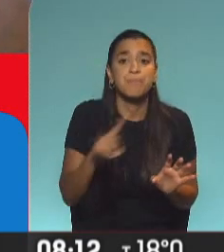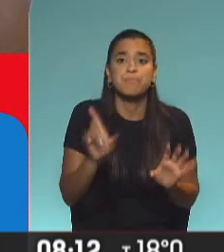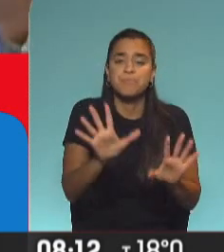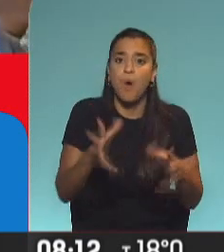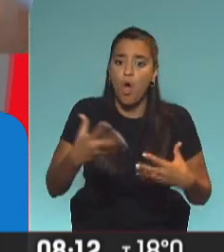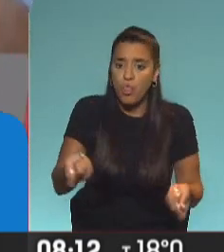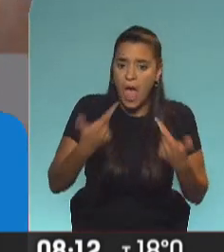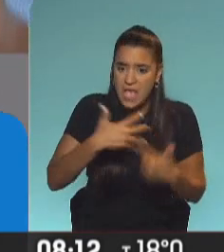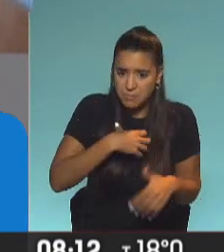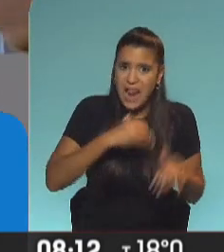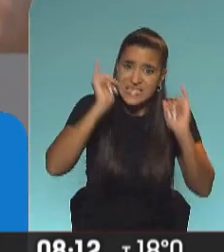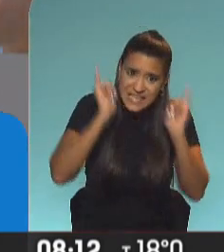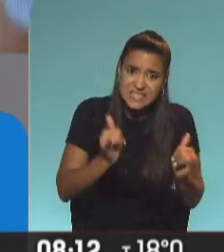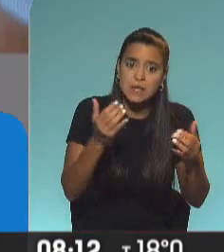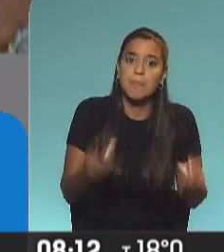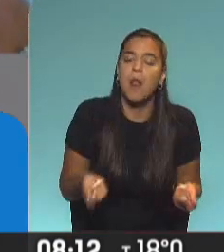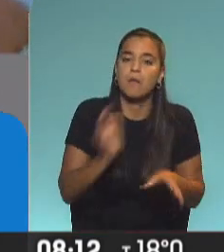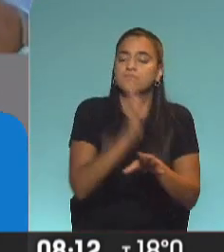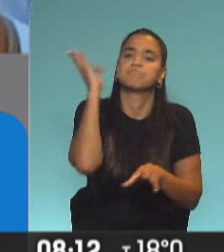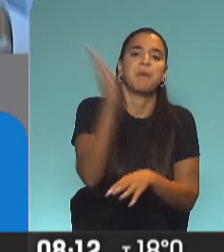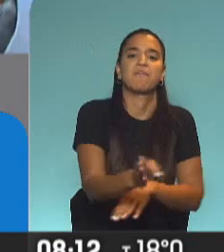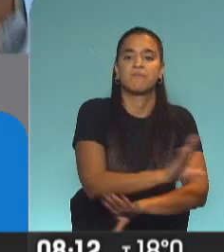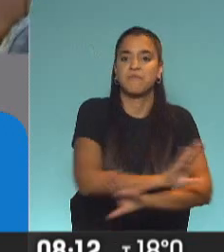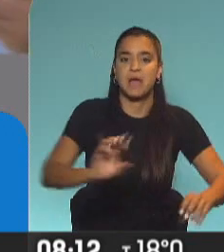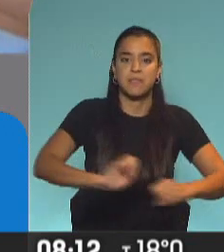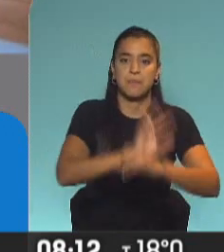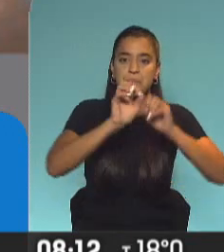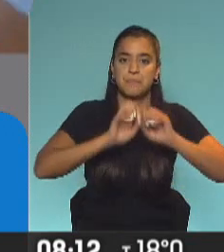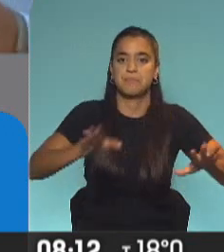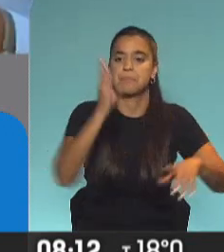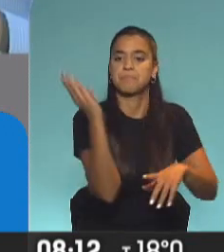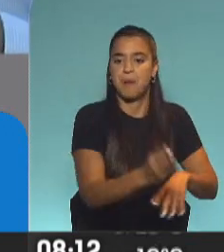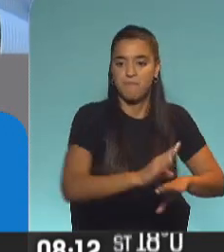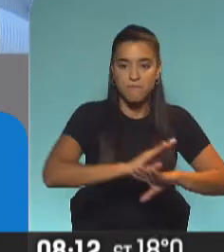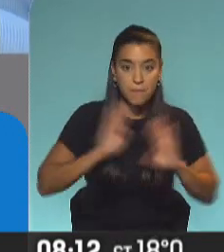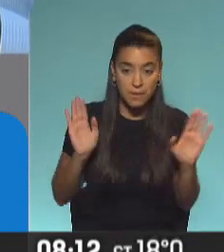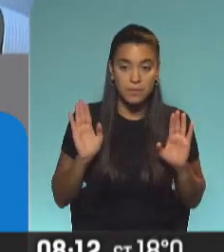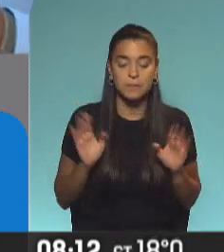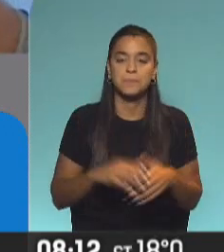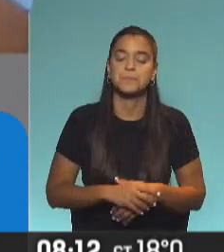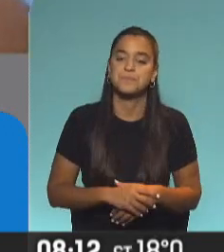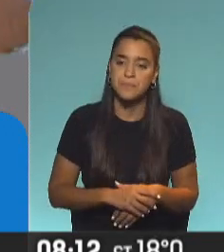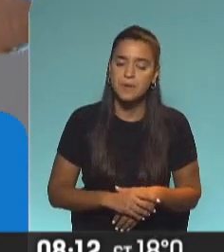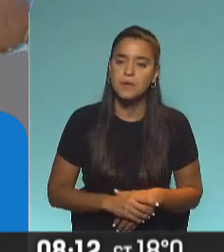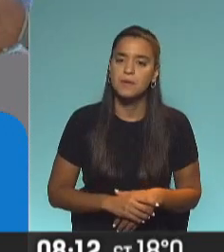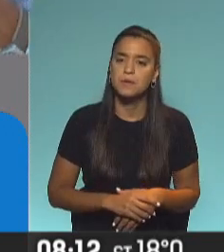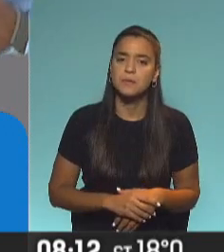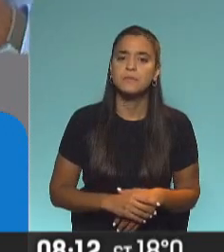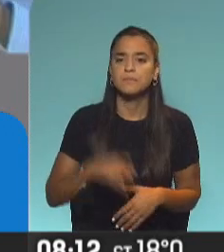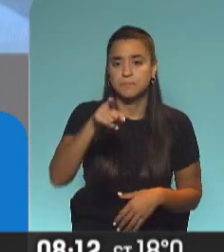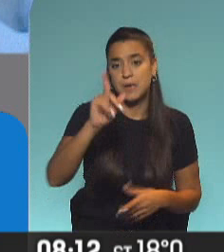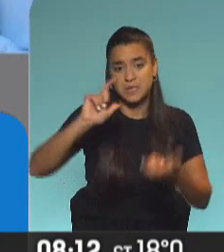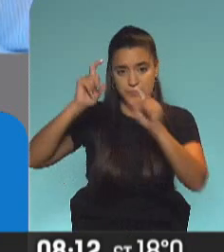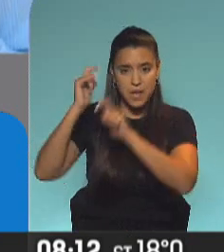enormemente esperanzadores, insisto, para darle el golpe letal que esta pandemia nos está azotando. A ver, doctor, apelo a su